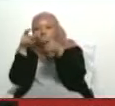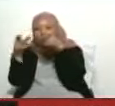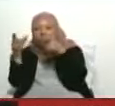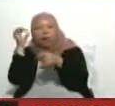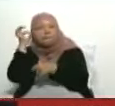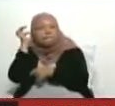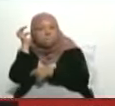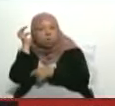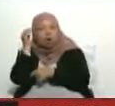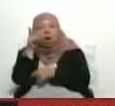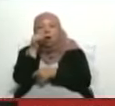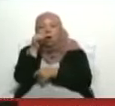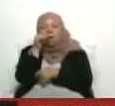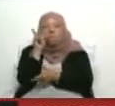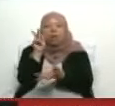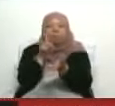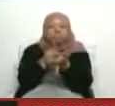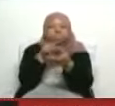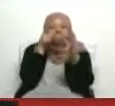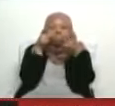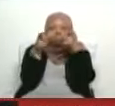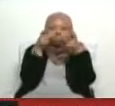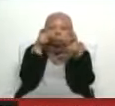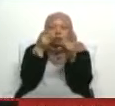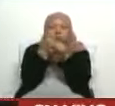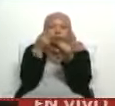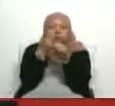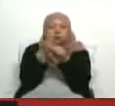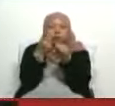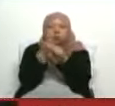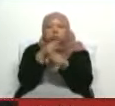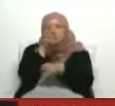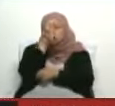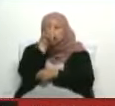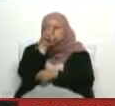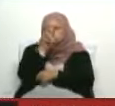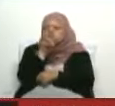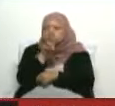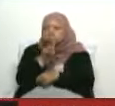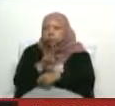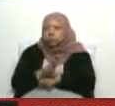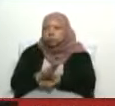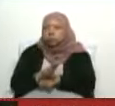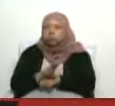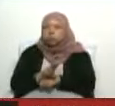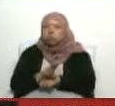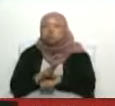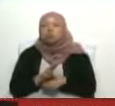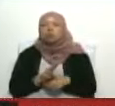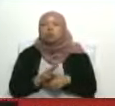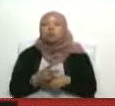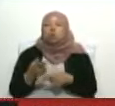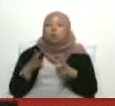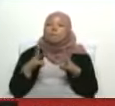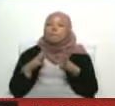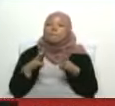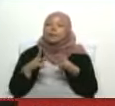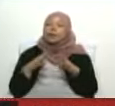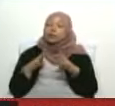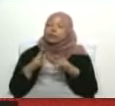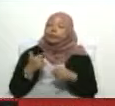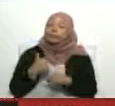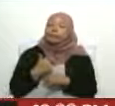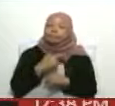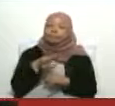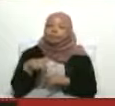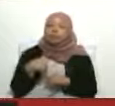de manera ardua durante todos estos días, que para algunos estarán de vacaciones, pero para nosotros